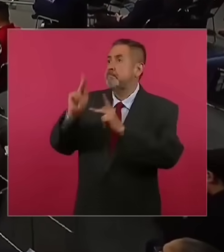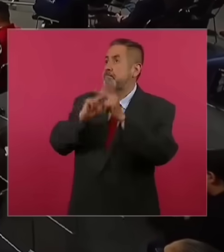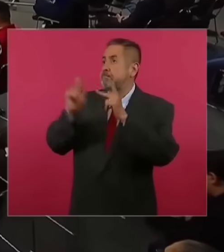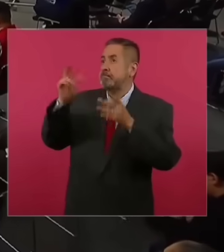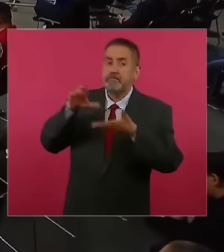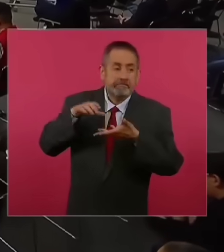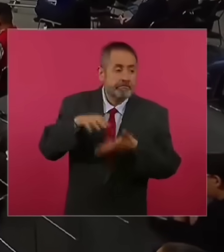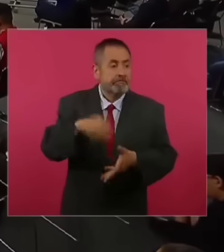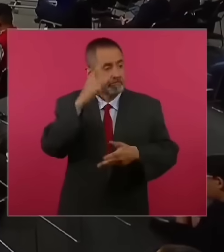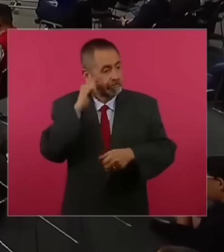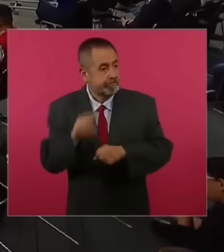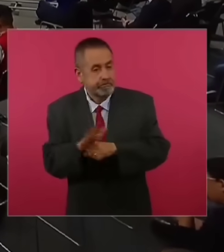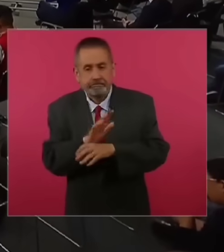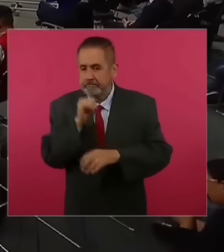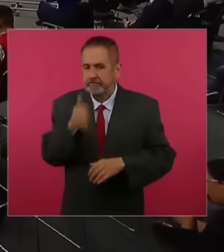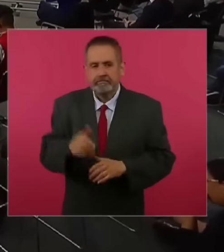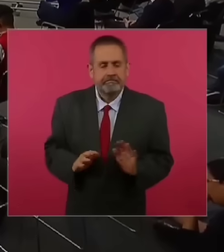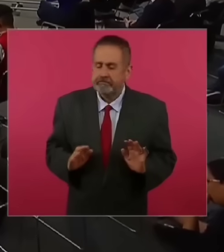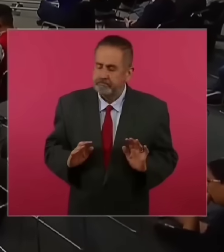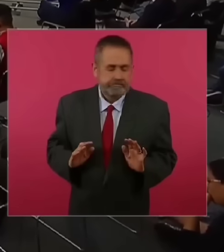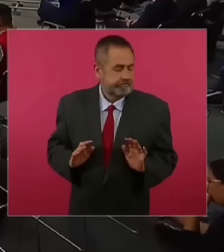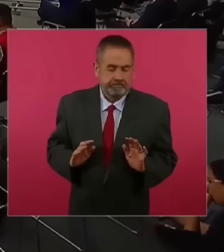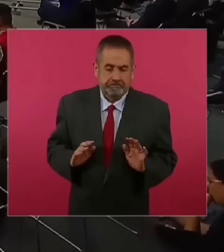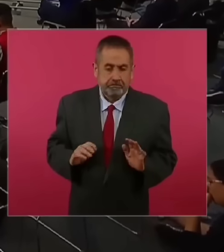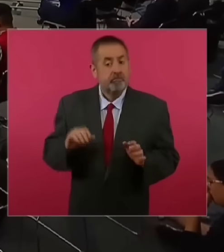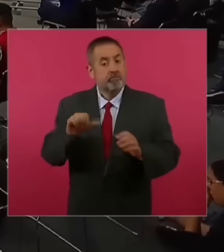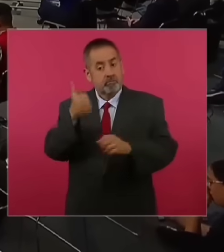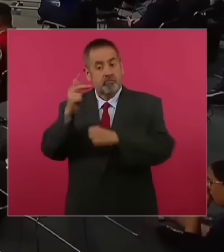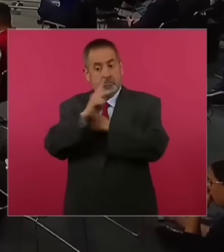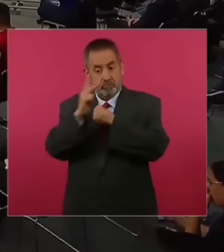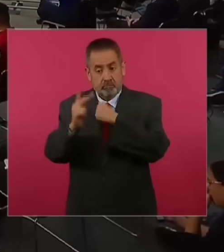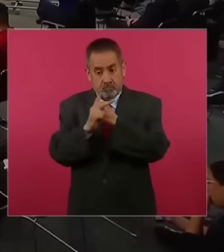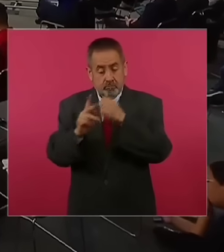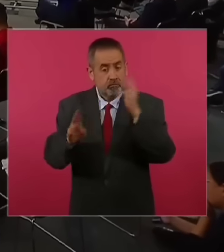porque todos, la mayoría de los países del mundo se endeudaron,